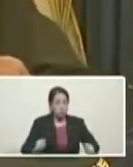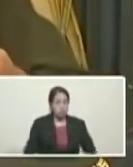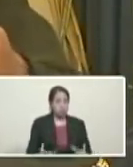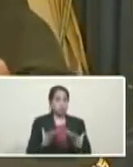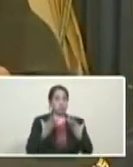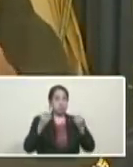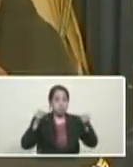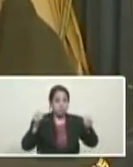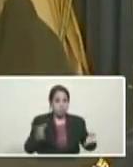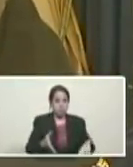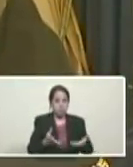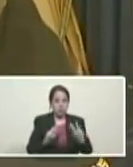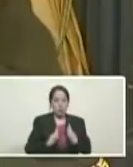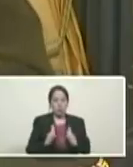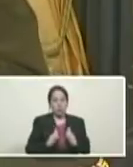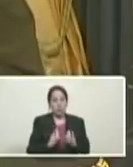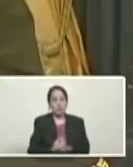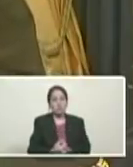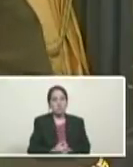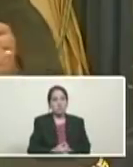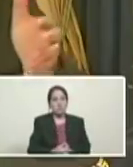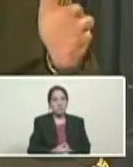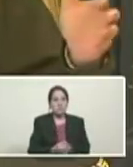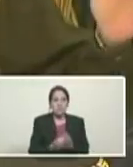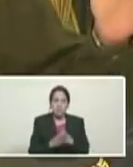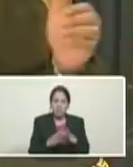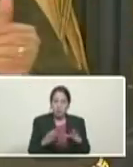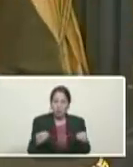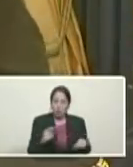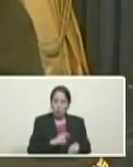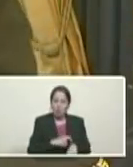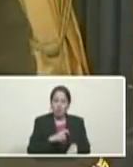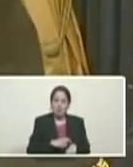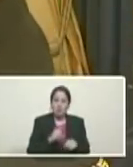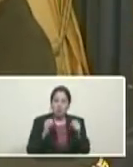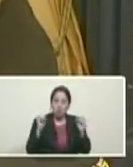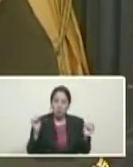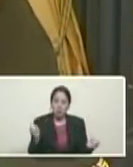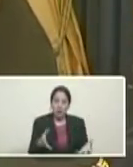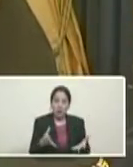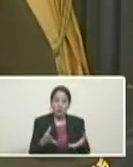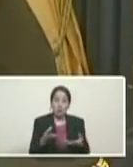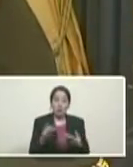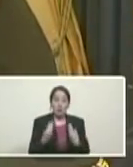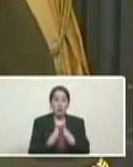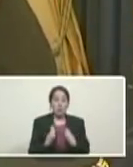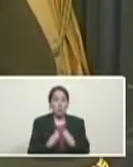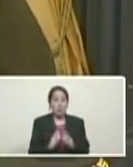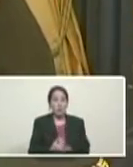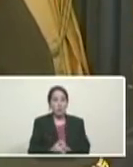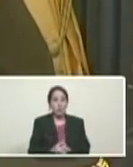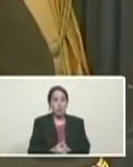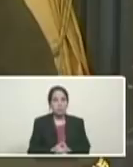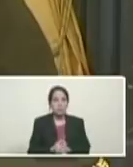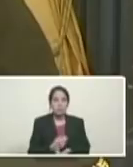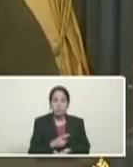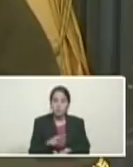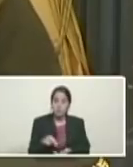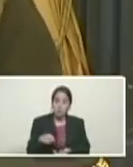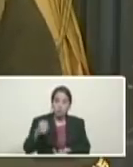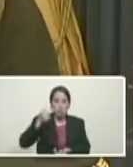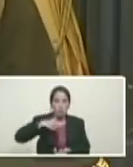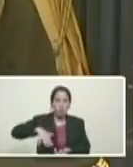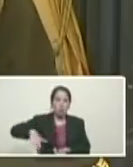milagros que hemos vivido todo este tiempo de milagros que hemos vivido somos el pueblo de